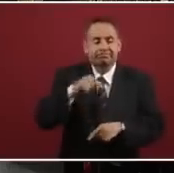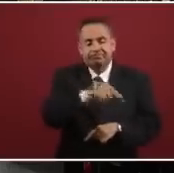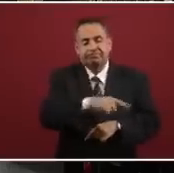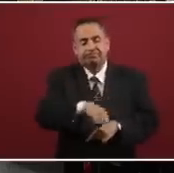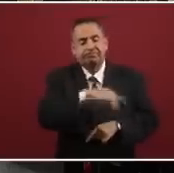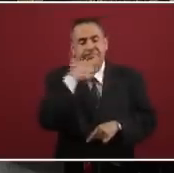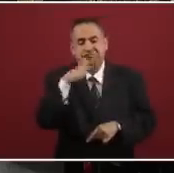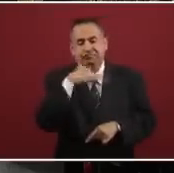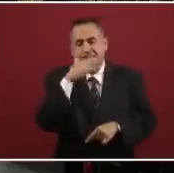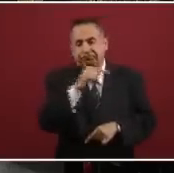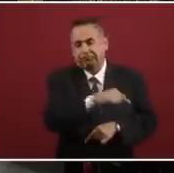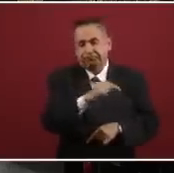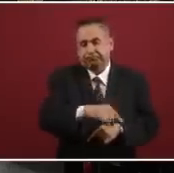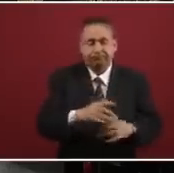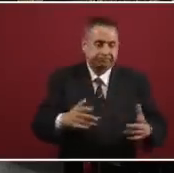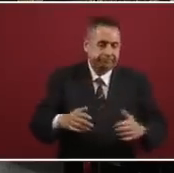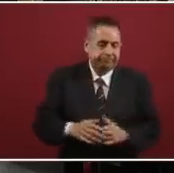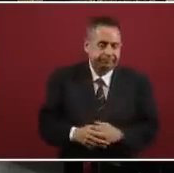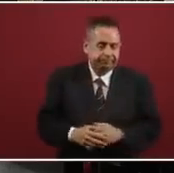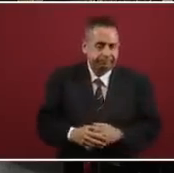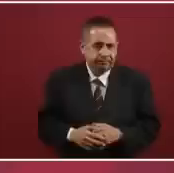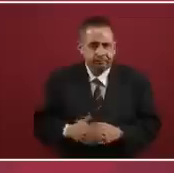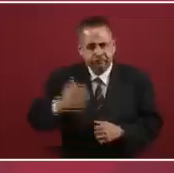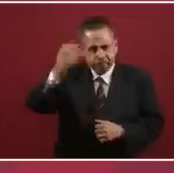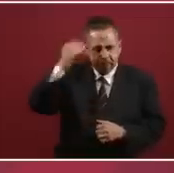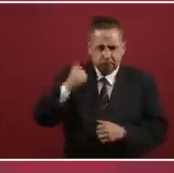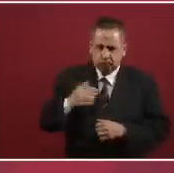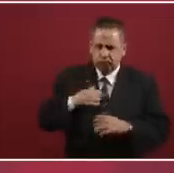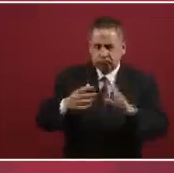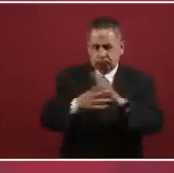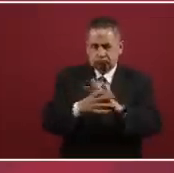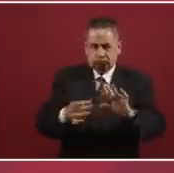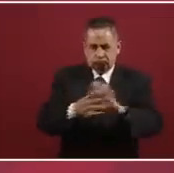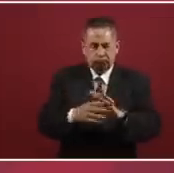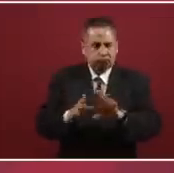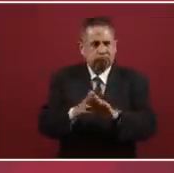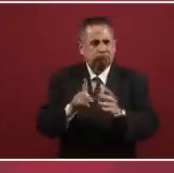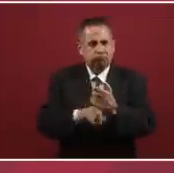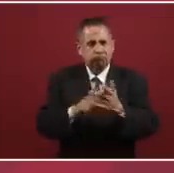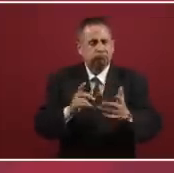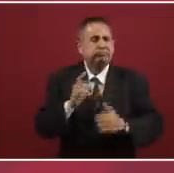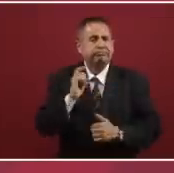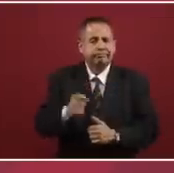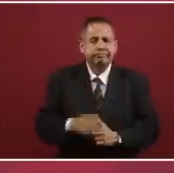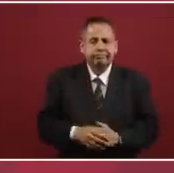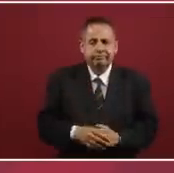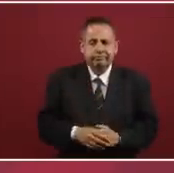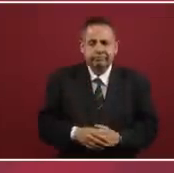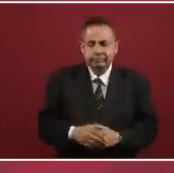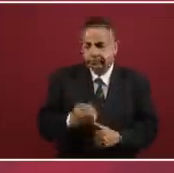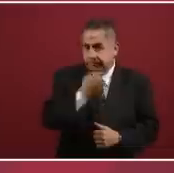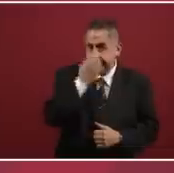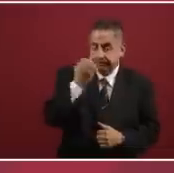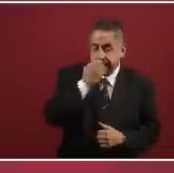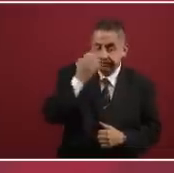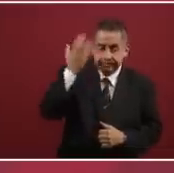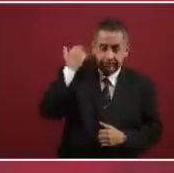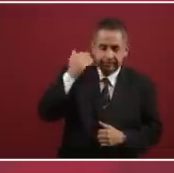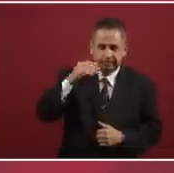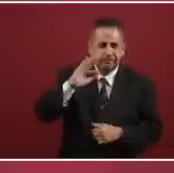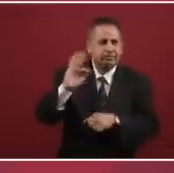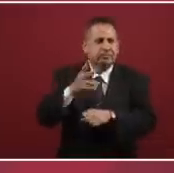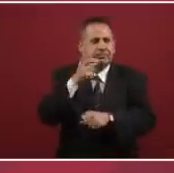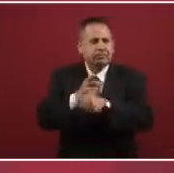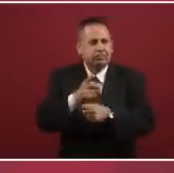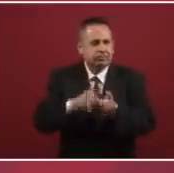En una ocasión hablamos de cómo nos enseñaban en la escuela, en la Facultad de